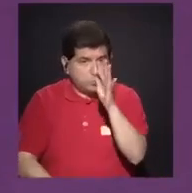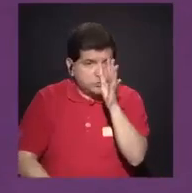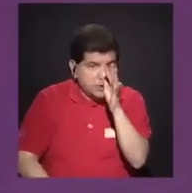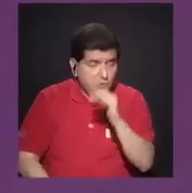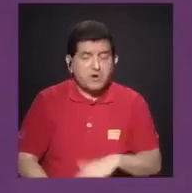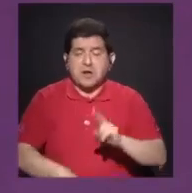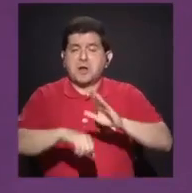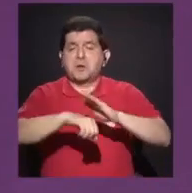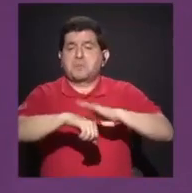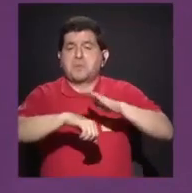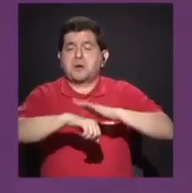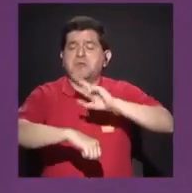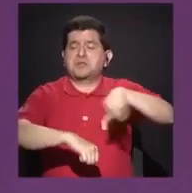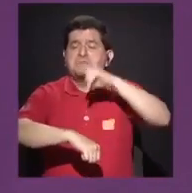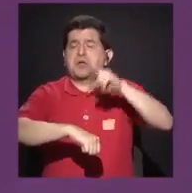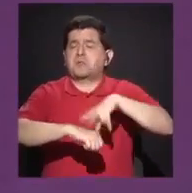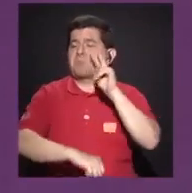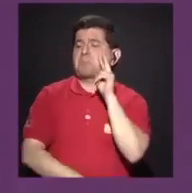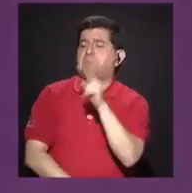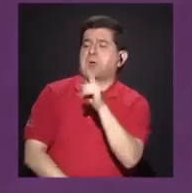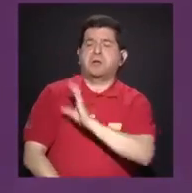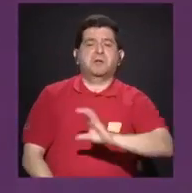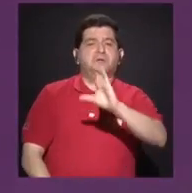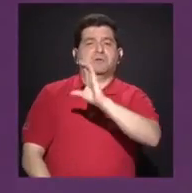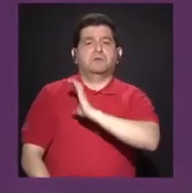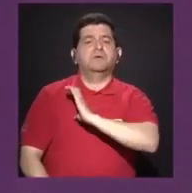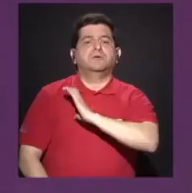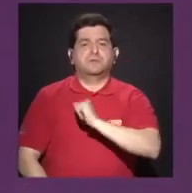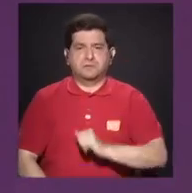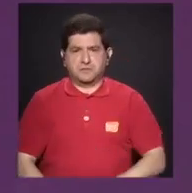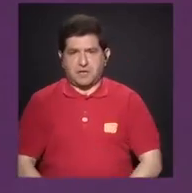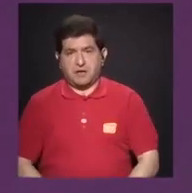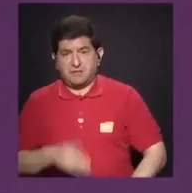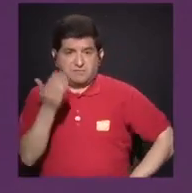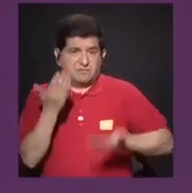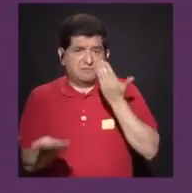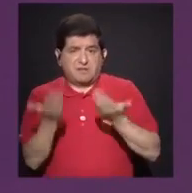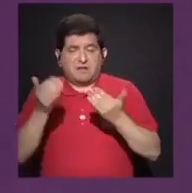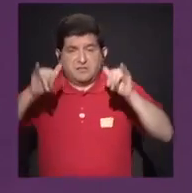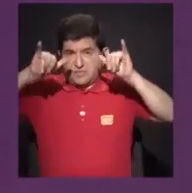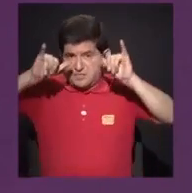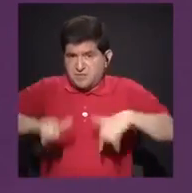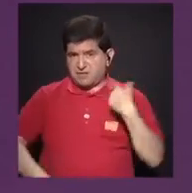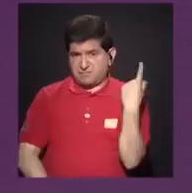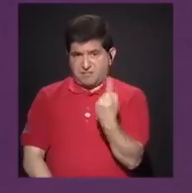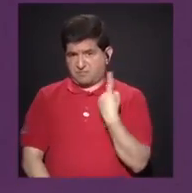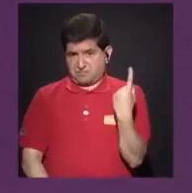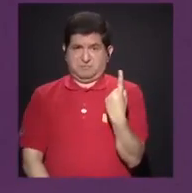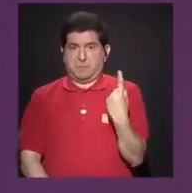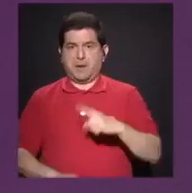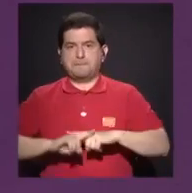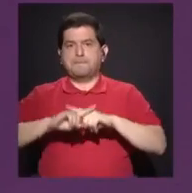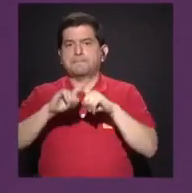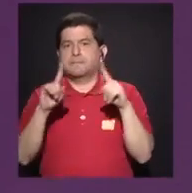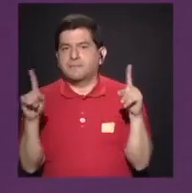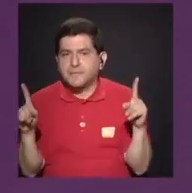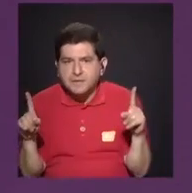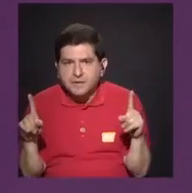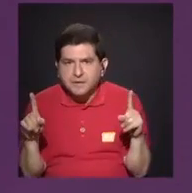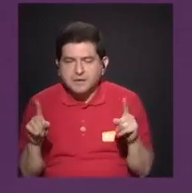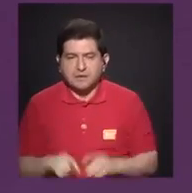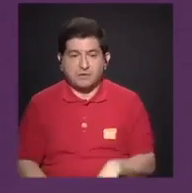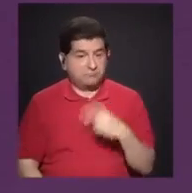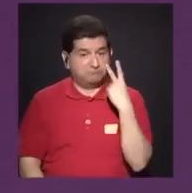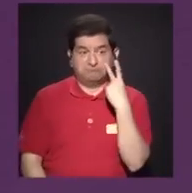permite naturalizar, de alguna manera, comportamientos que han estado presentes desde siempre, pero que de alguna manera o